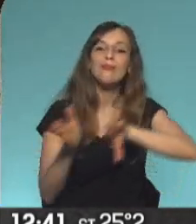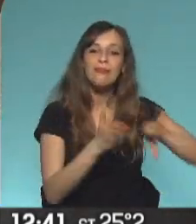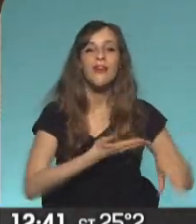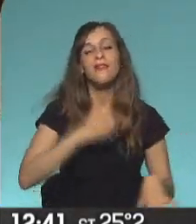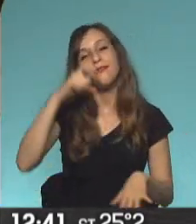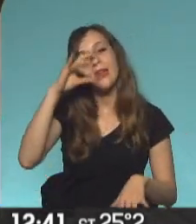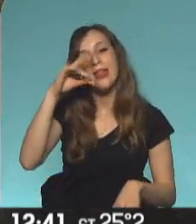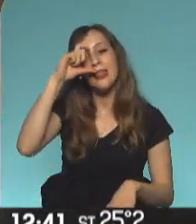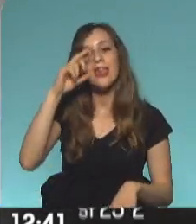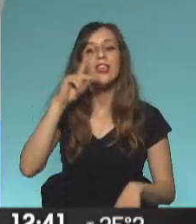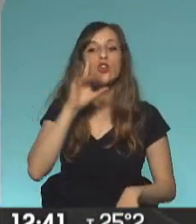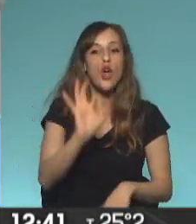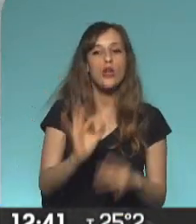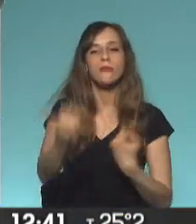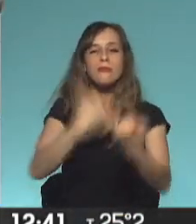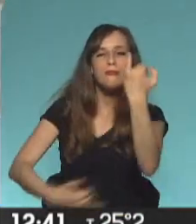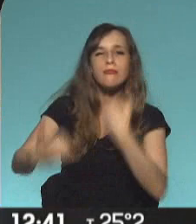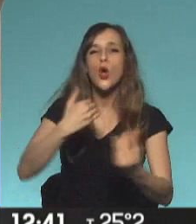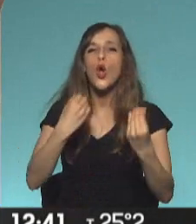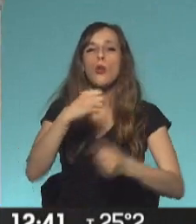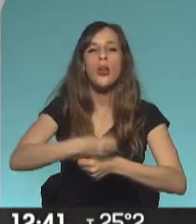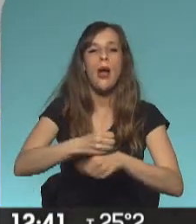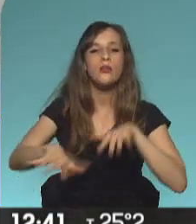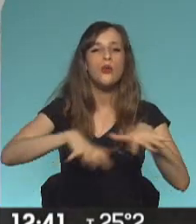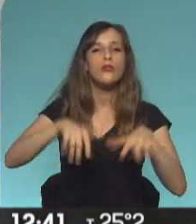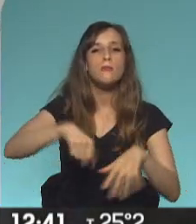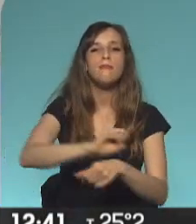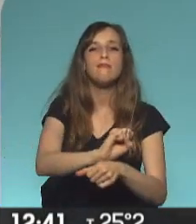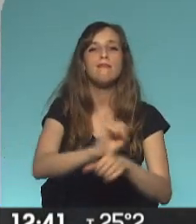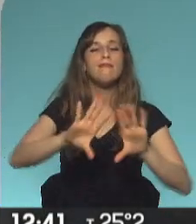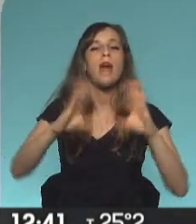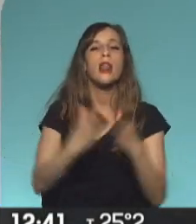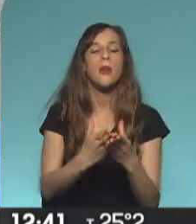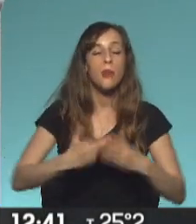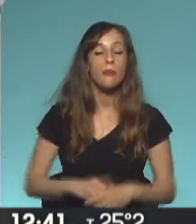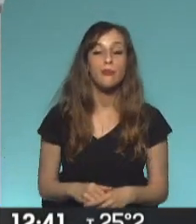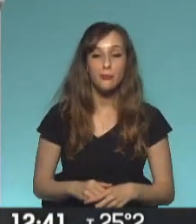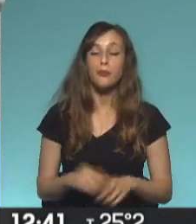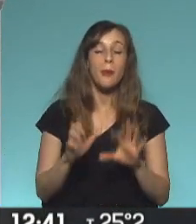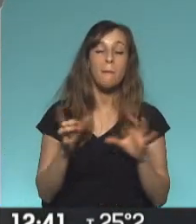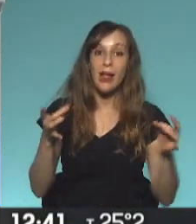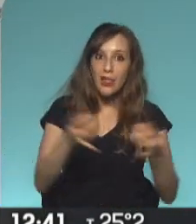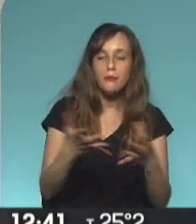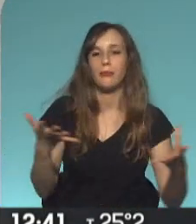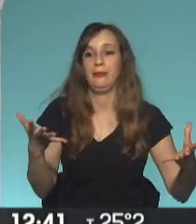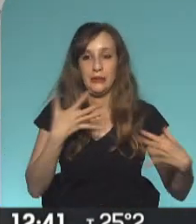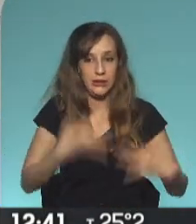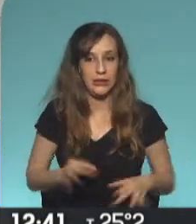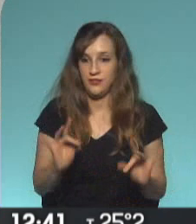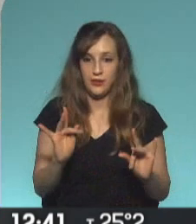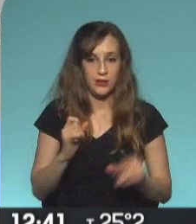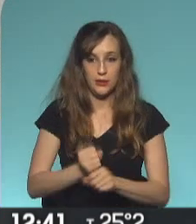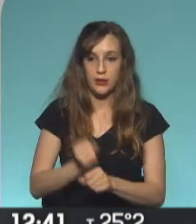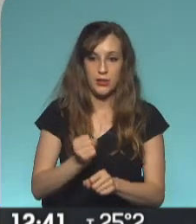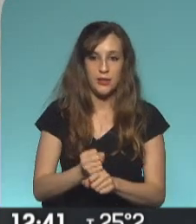dar su testimonio sobre cómo es trabajar en este contexto de pandemia. Bueno, fue un momento complicado para varios, pero